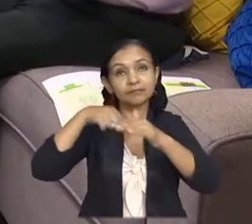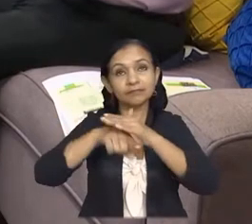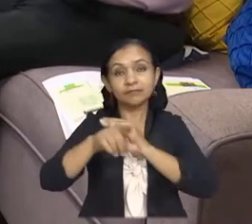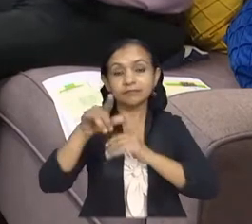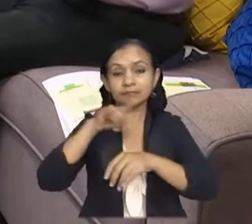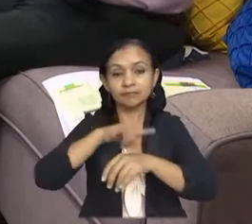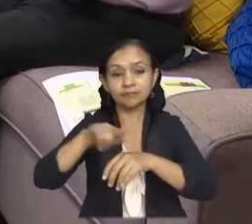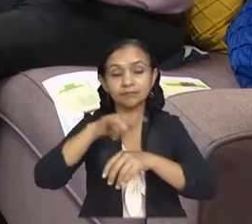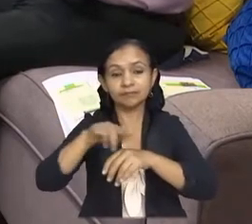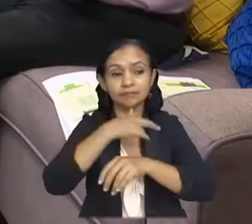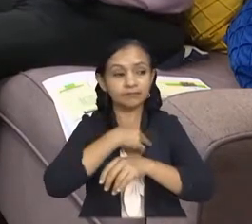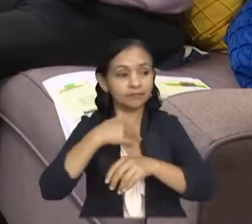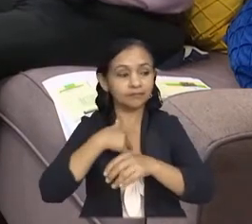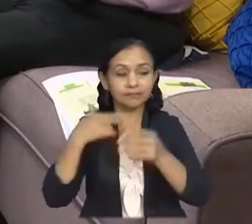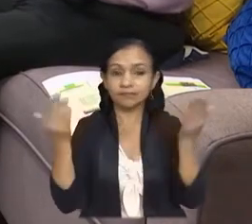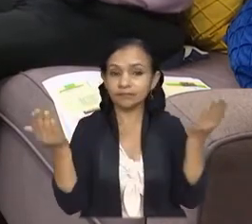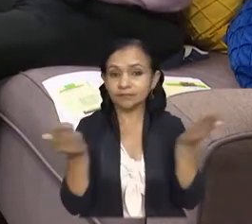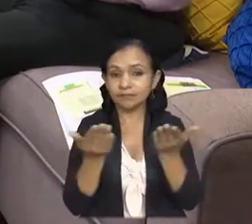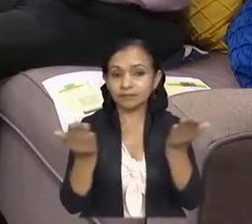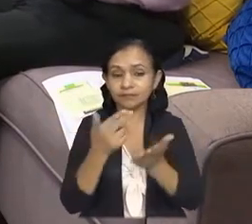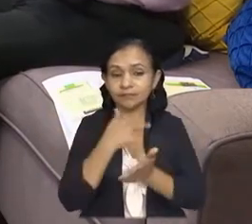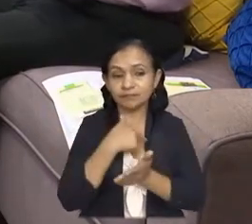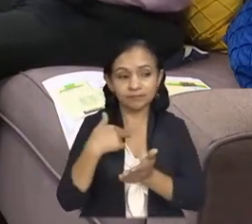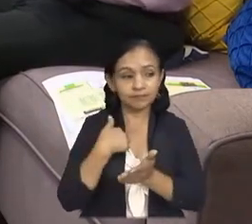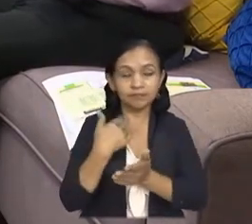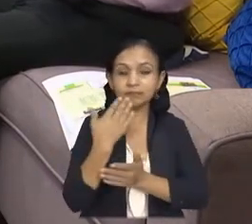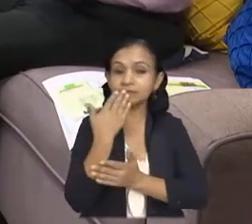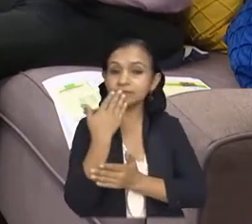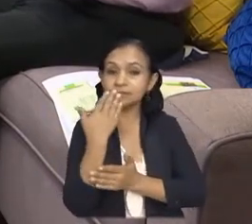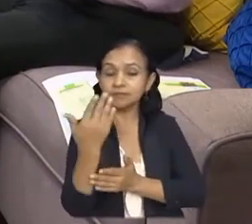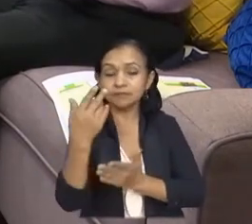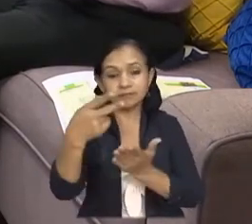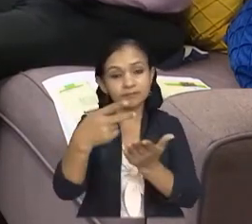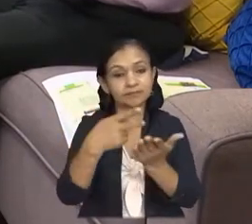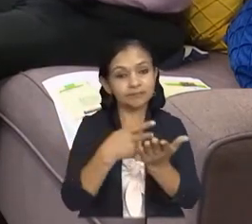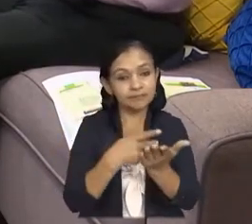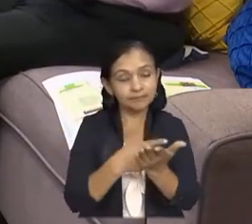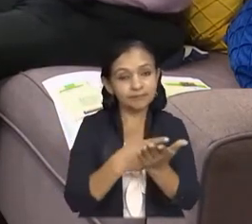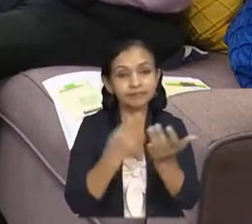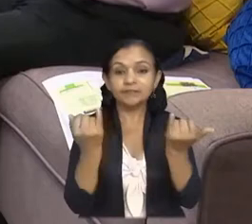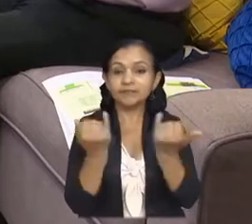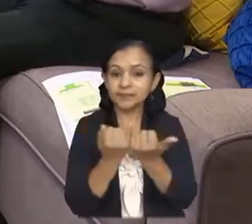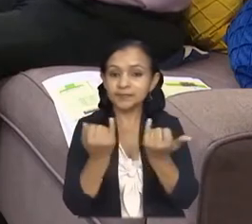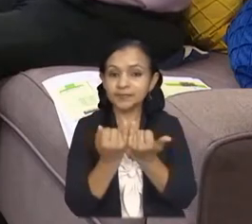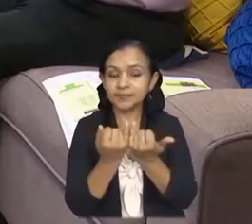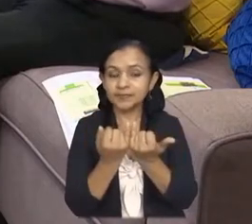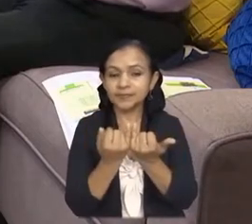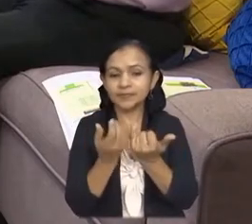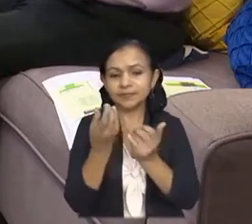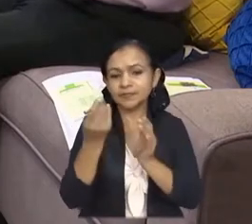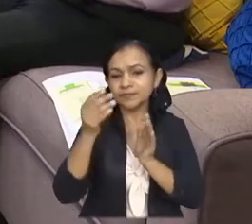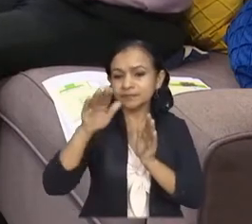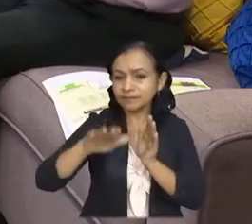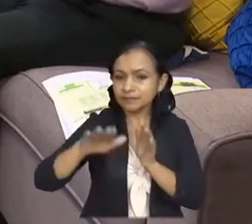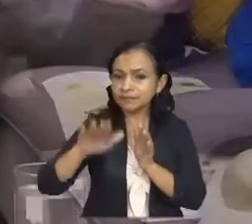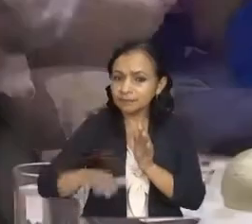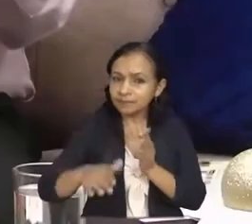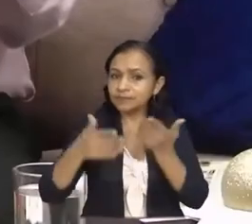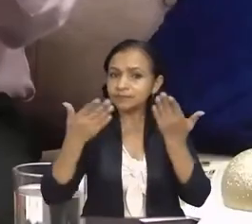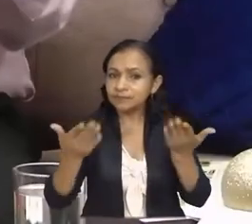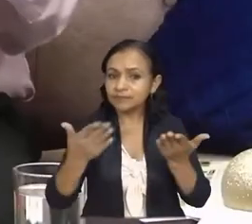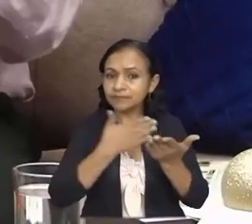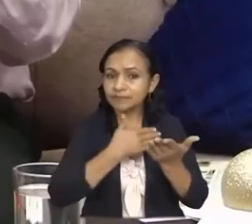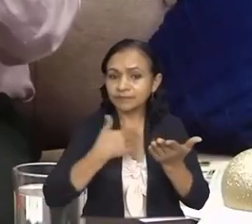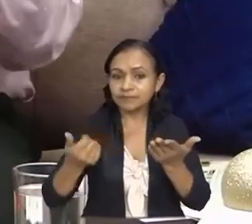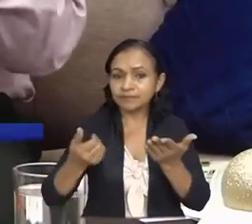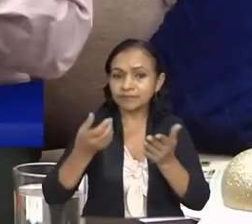buscar cómo hacer con calidad los proyectos, pero también con el menor costo. Porque al